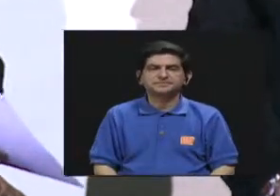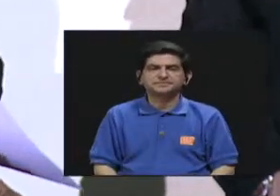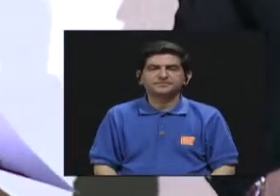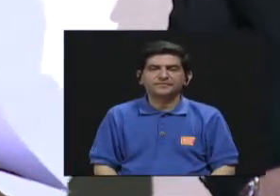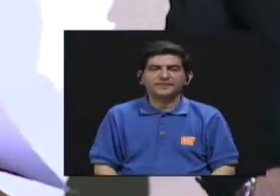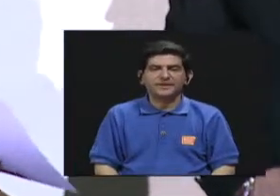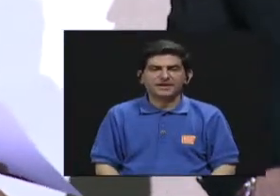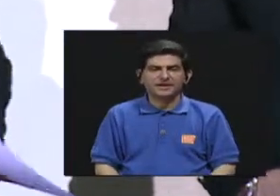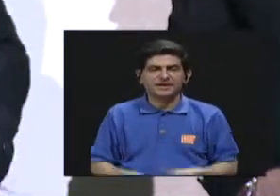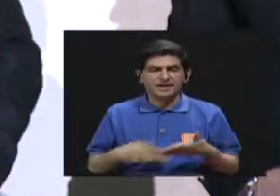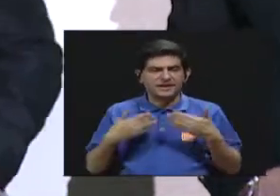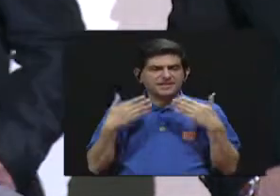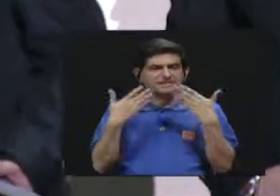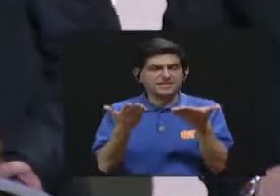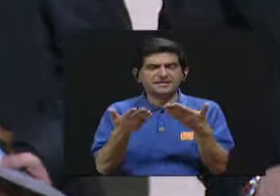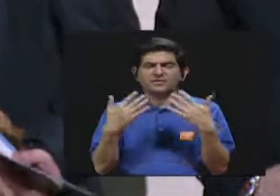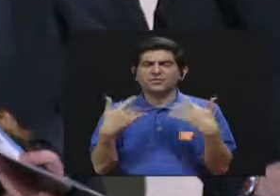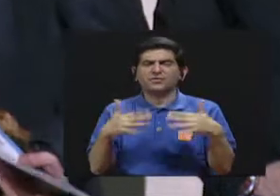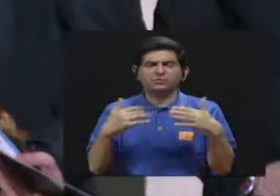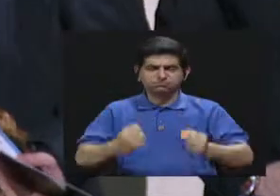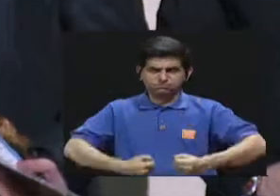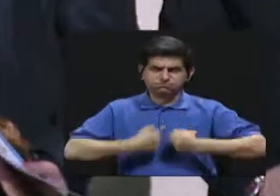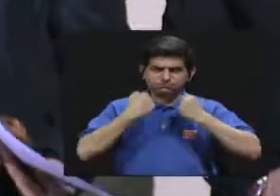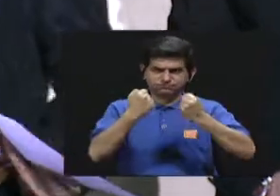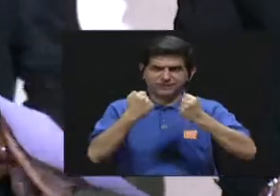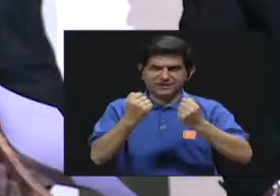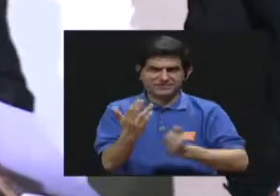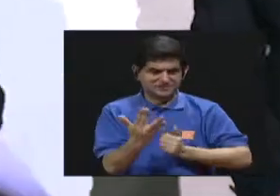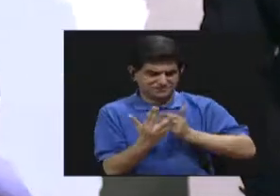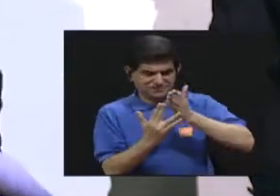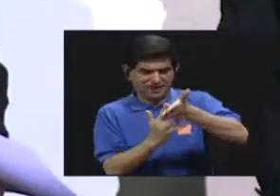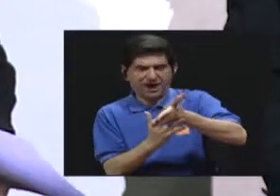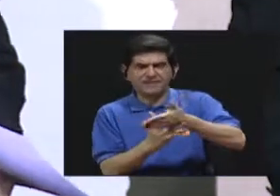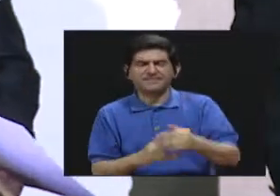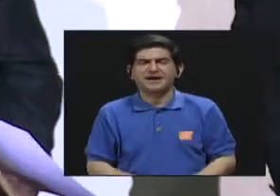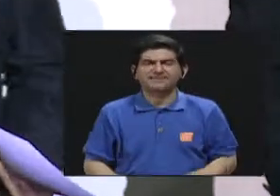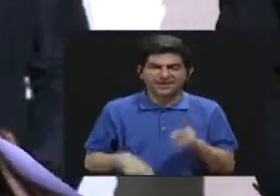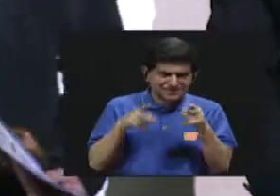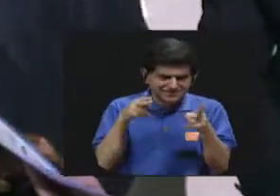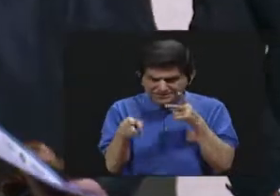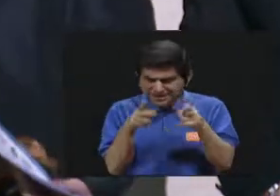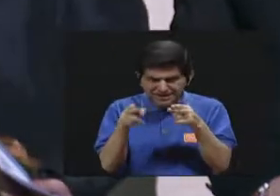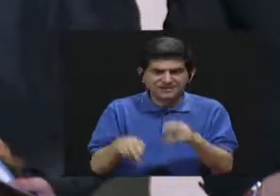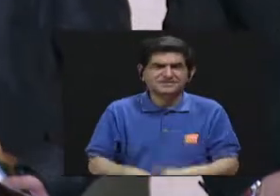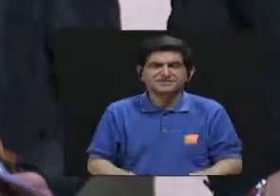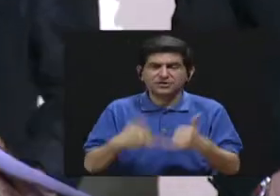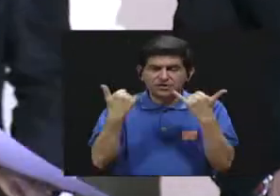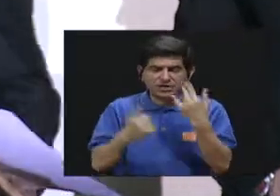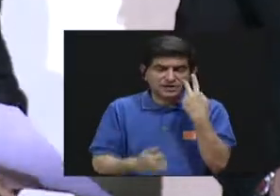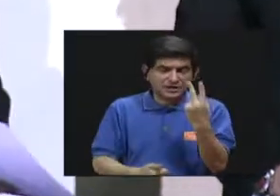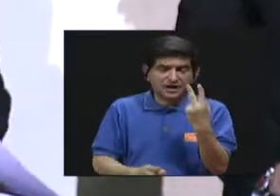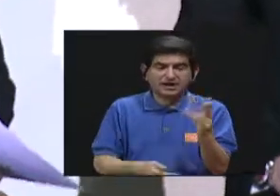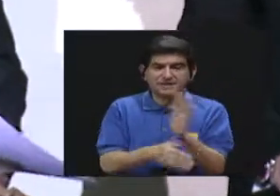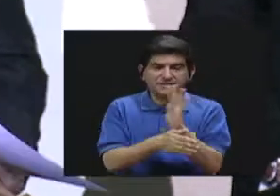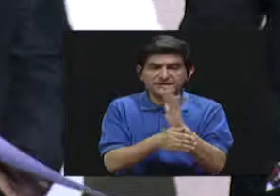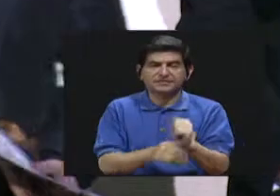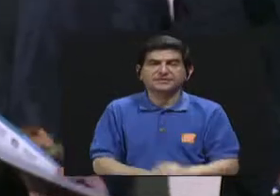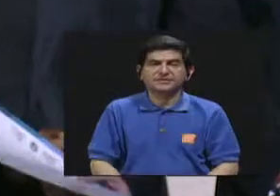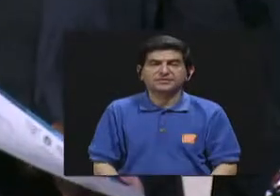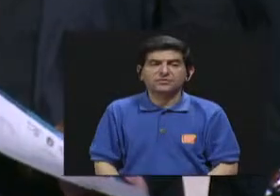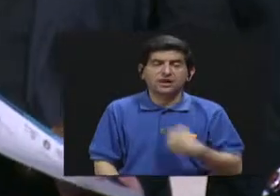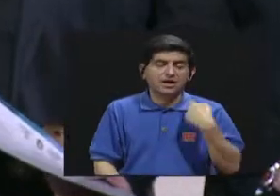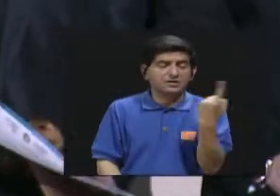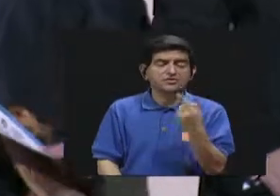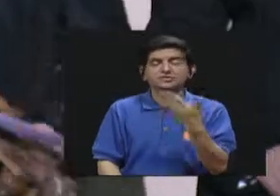inyectó, o sea, demasiada vida a través de la edición y que cuando se estaba muriendo la película. Pues yo nada más le